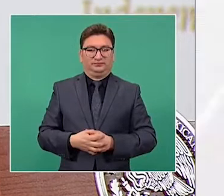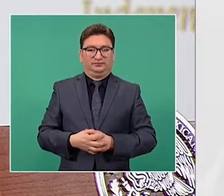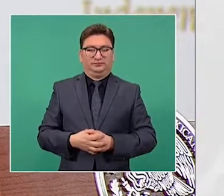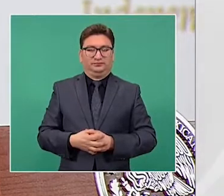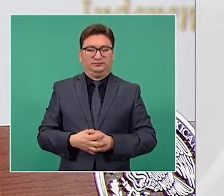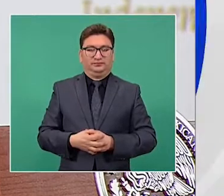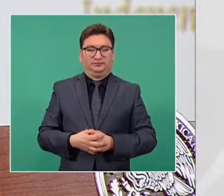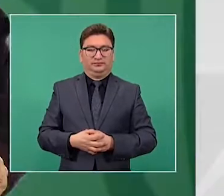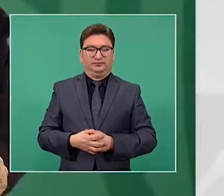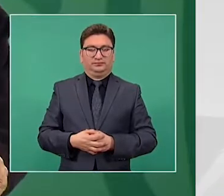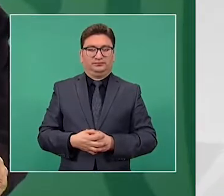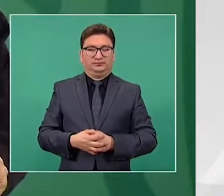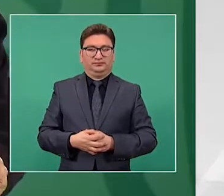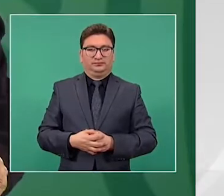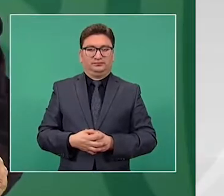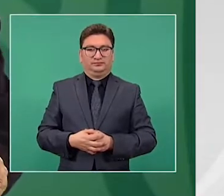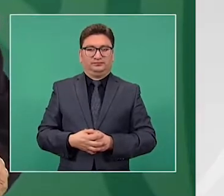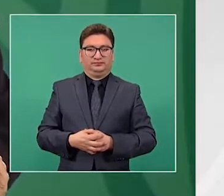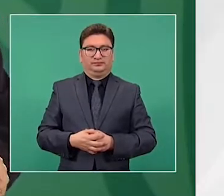un